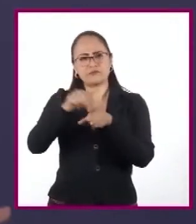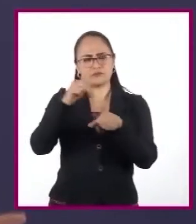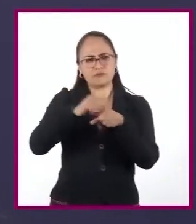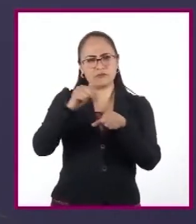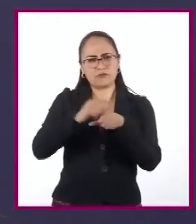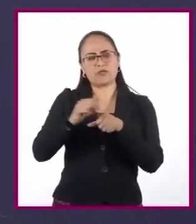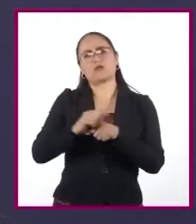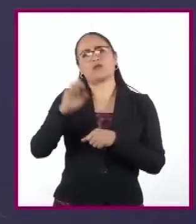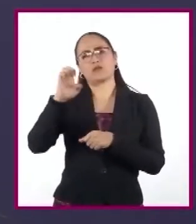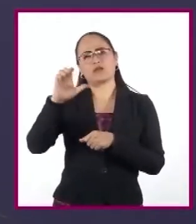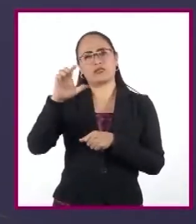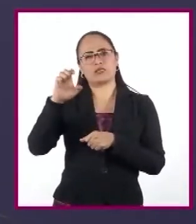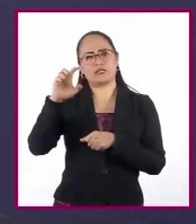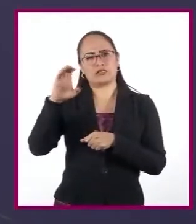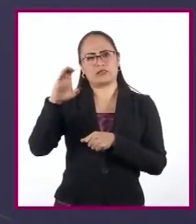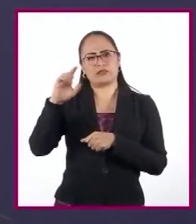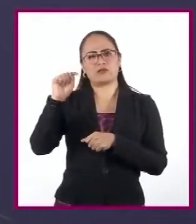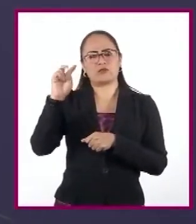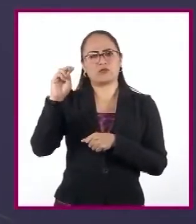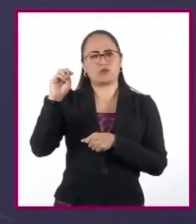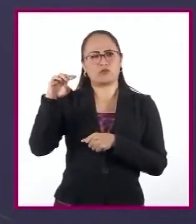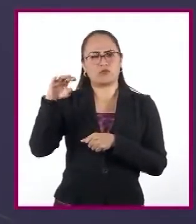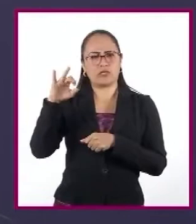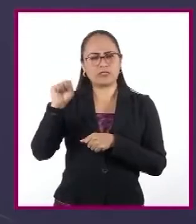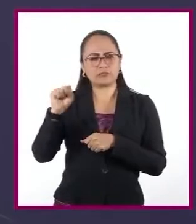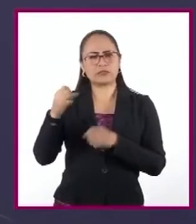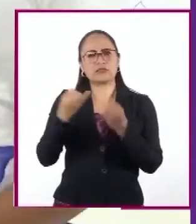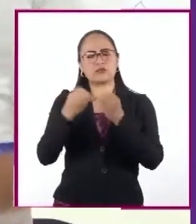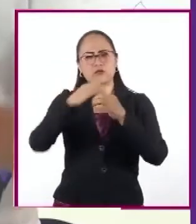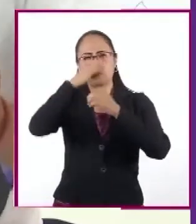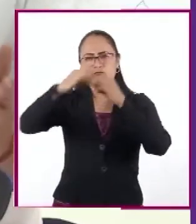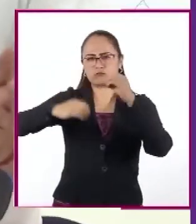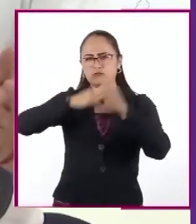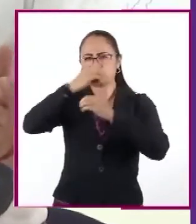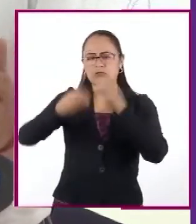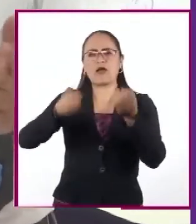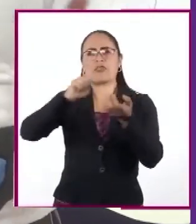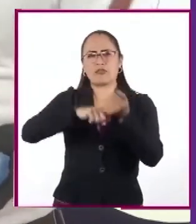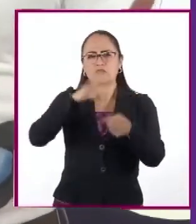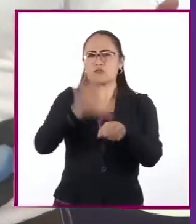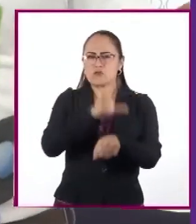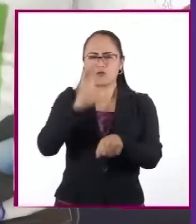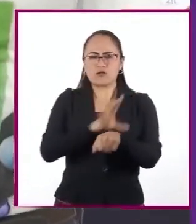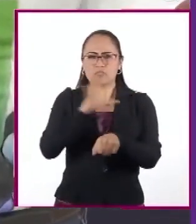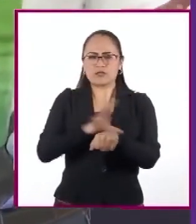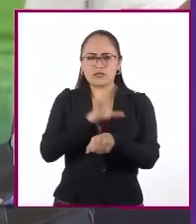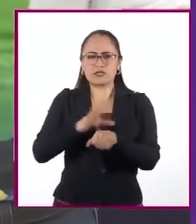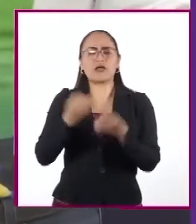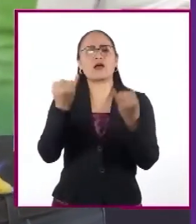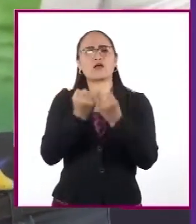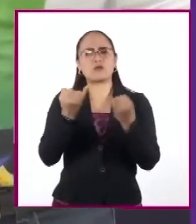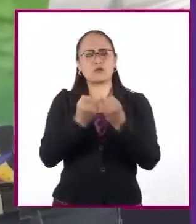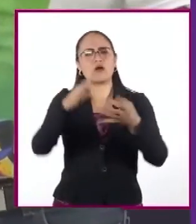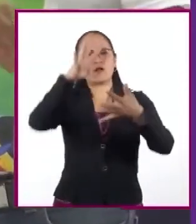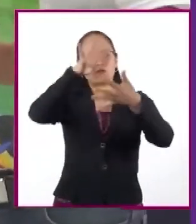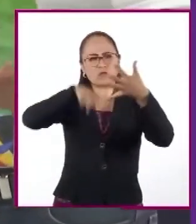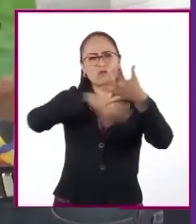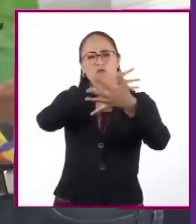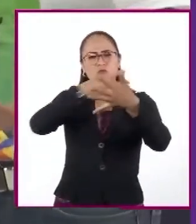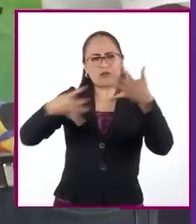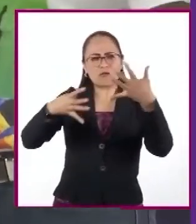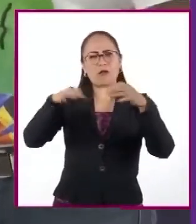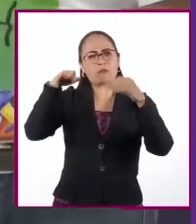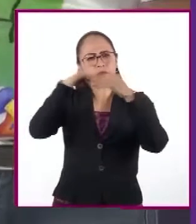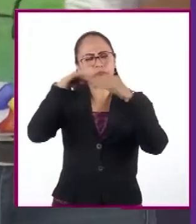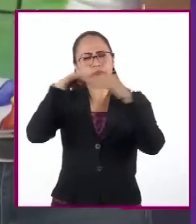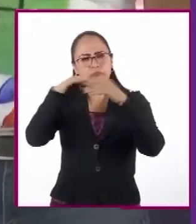los electrones de valencia y el número de órbitas o niveles energéticos. Con ellos, analizaremos la organización de la tabla periódica en